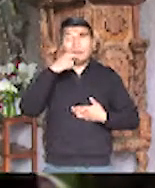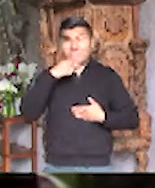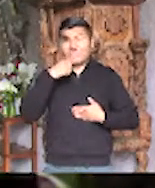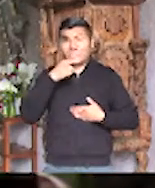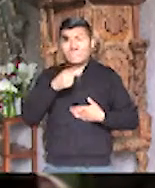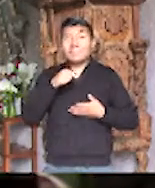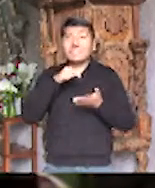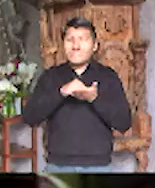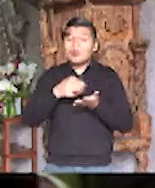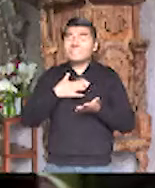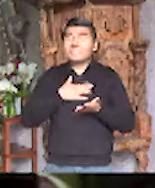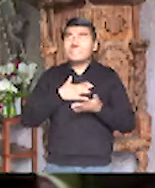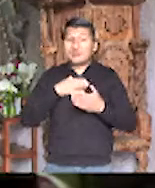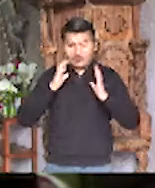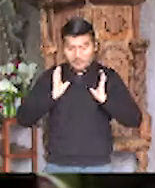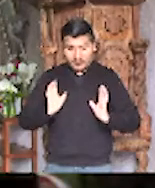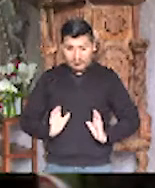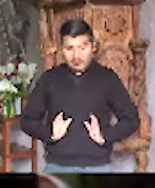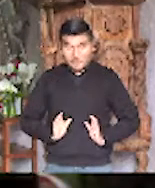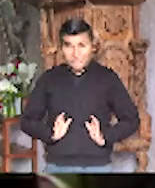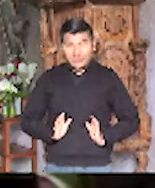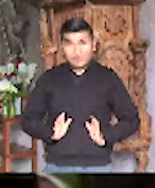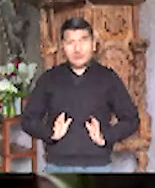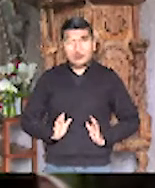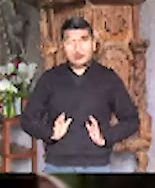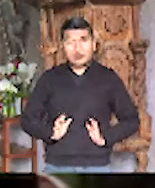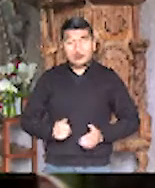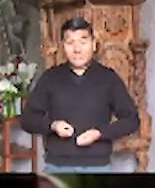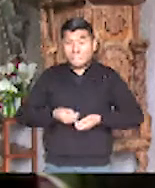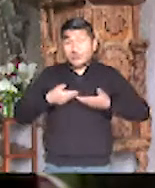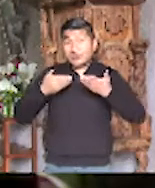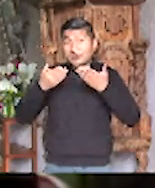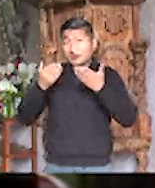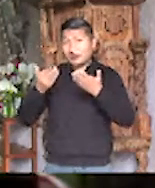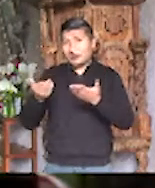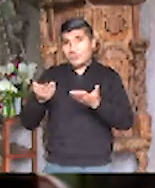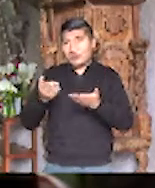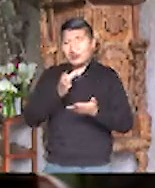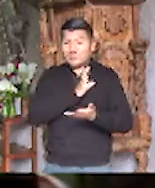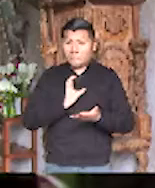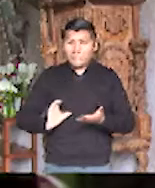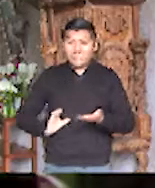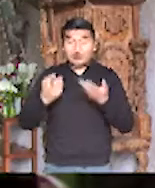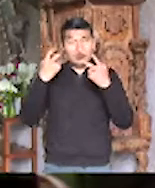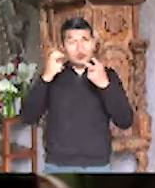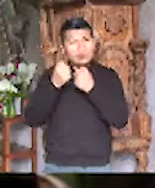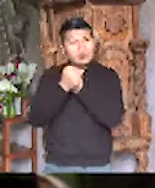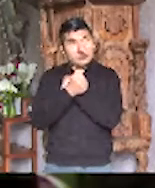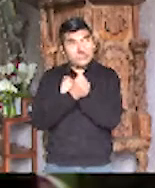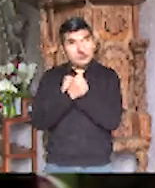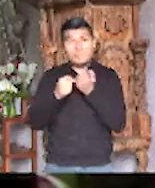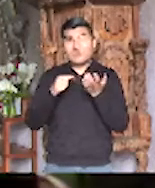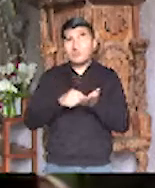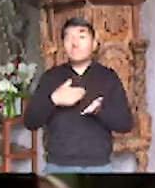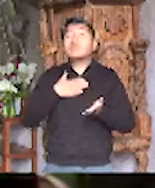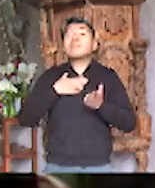este es mi cuerpo es la entrega de cristo por amor este